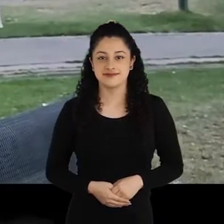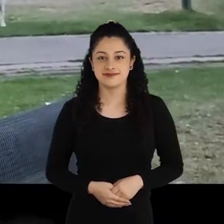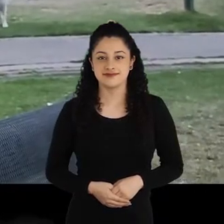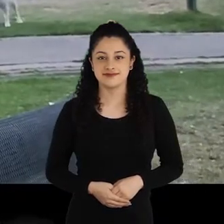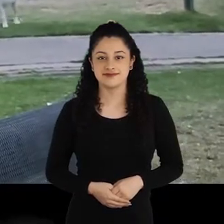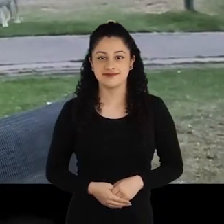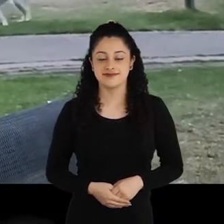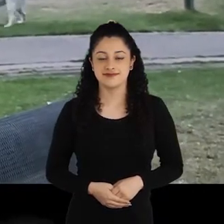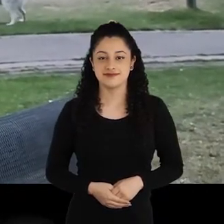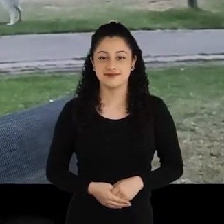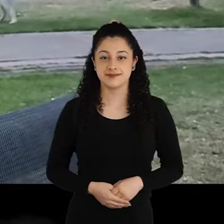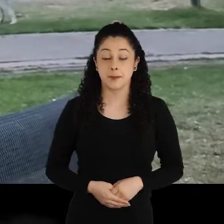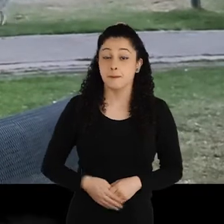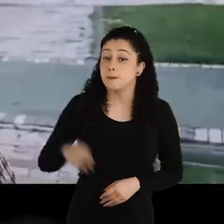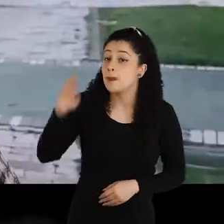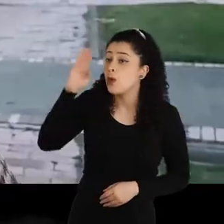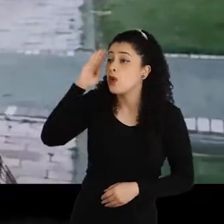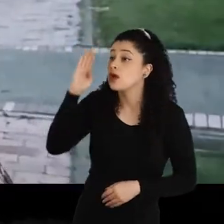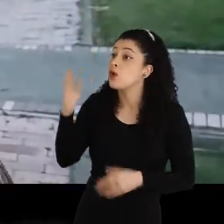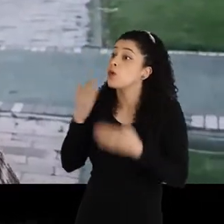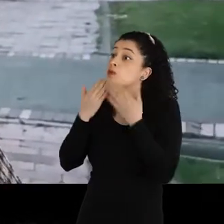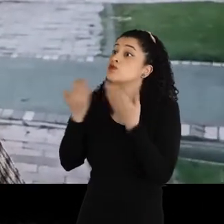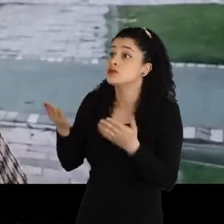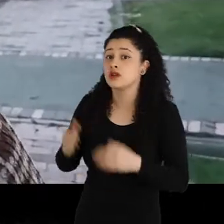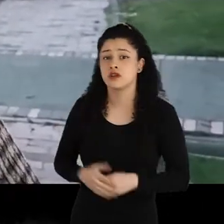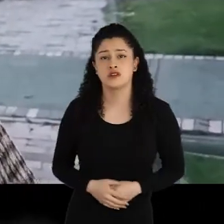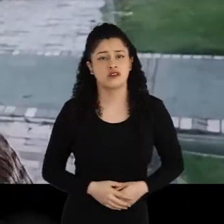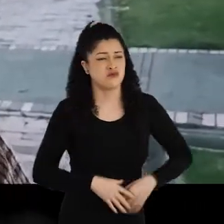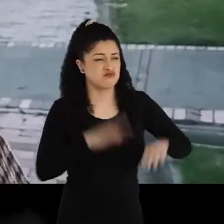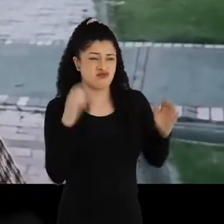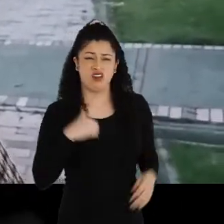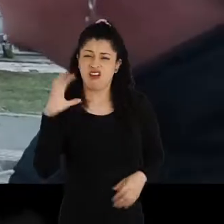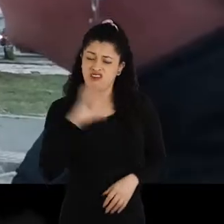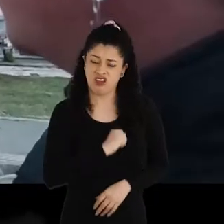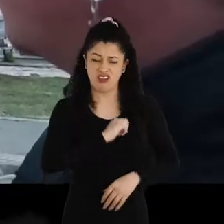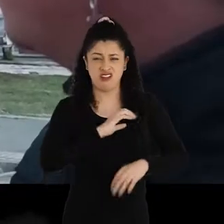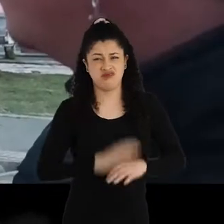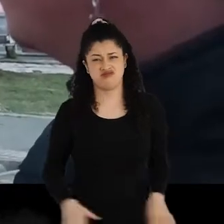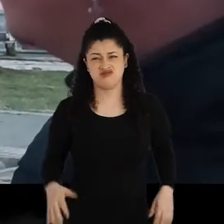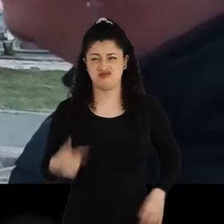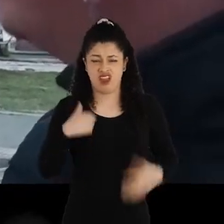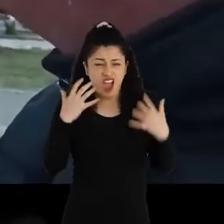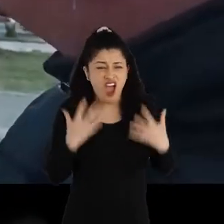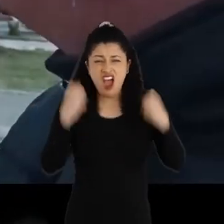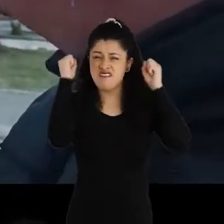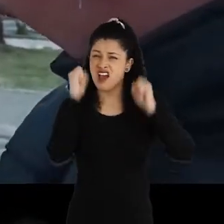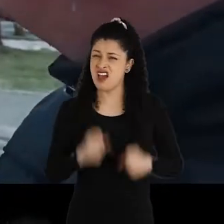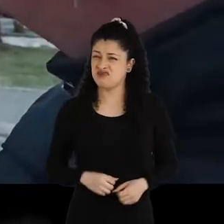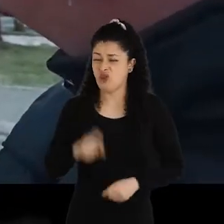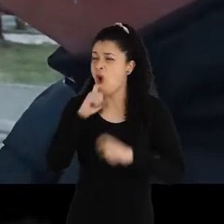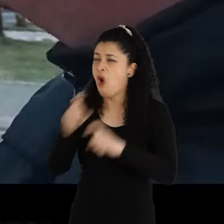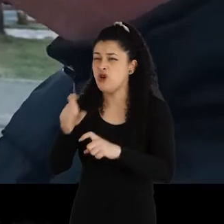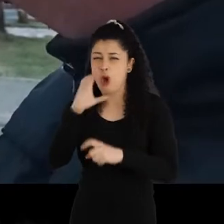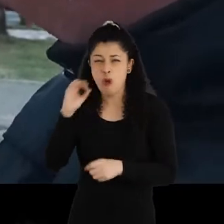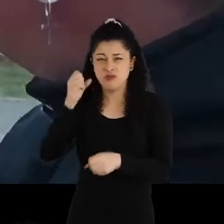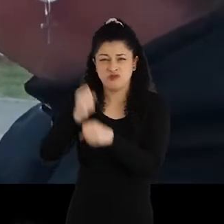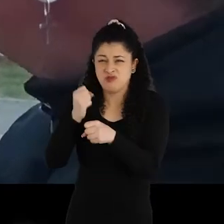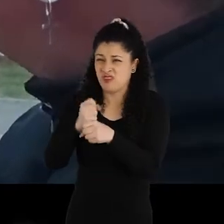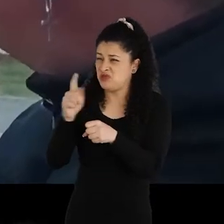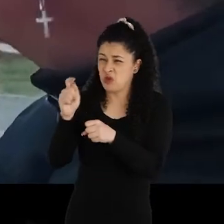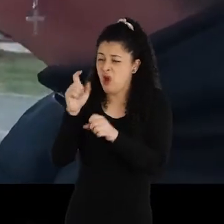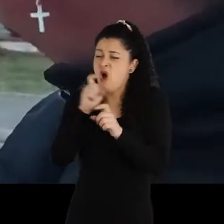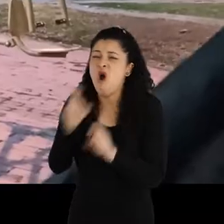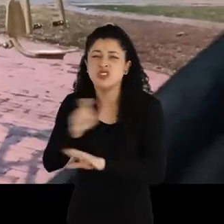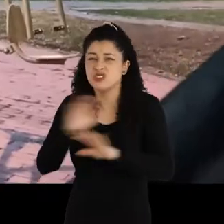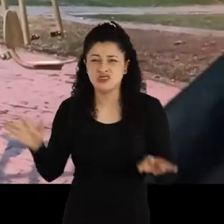Hola Rosita, ¿cómo está? Estoy triste, que no raya, no quiero pagar. Te odio ese señor, odio. La